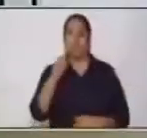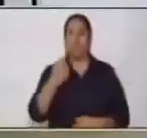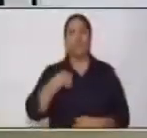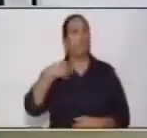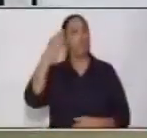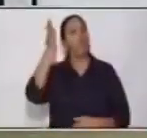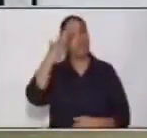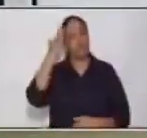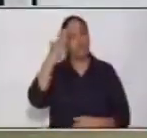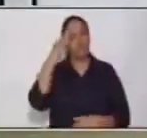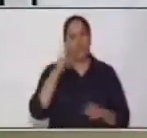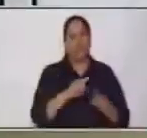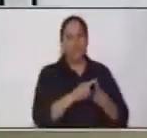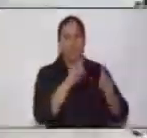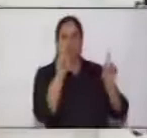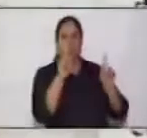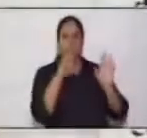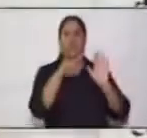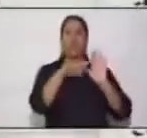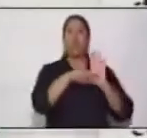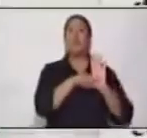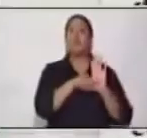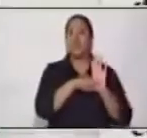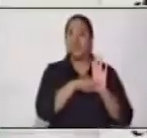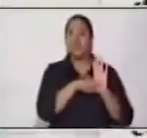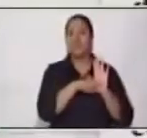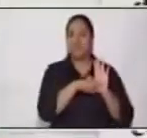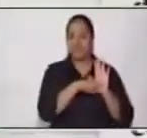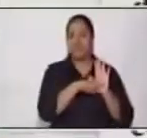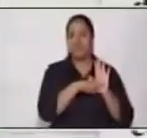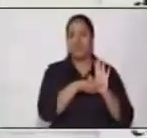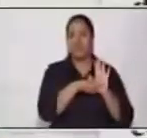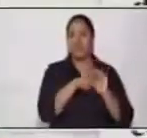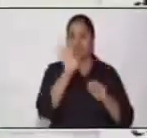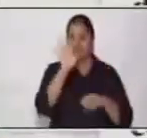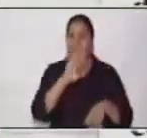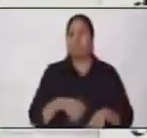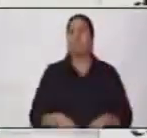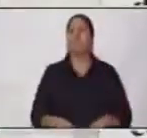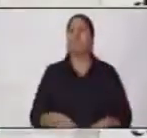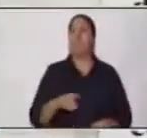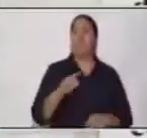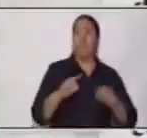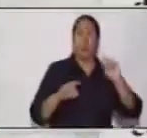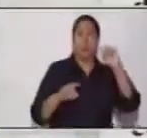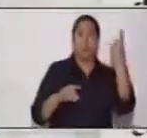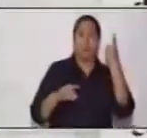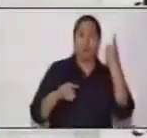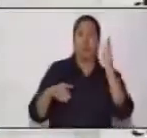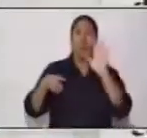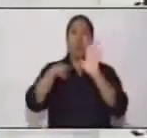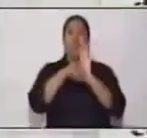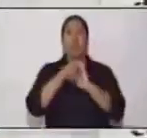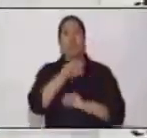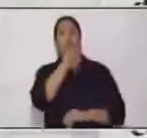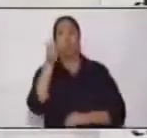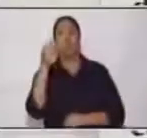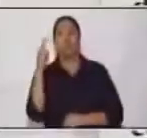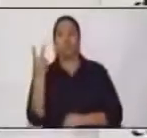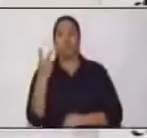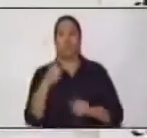ser una resta. Entonces, el primero menos el segundo, yo sé que van a